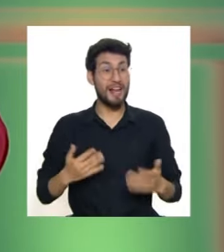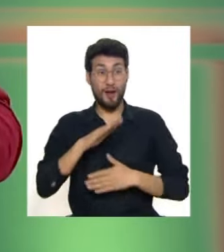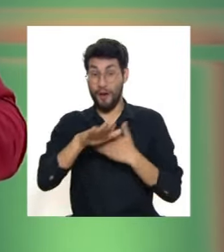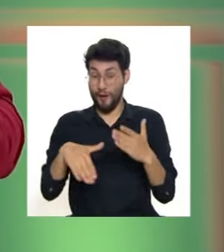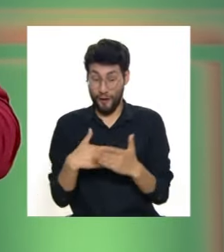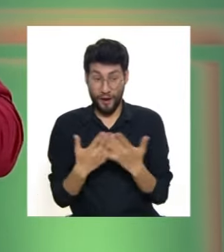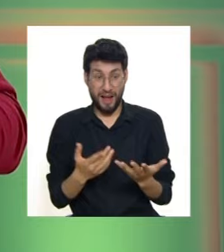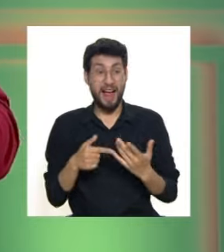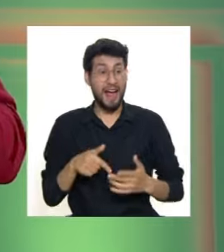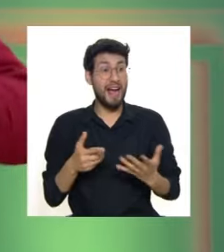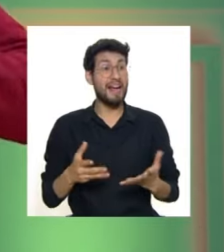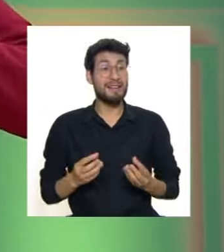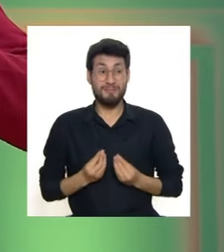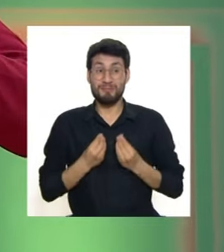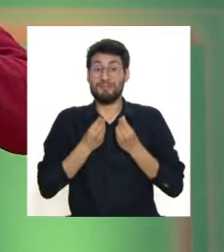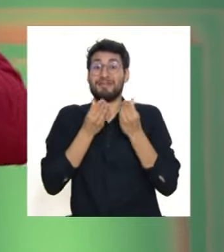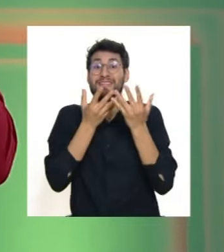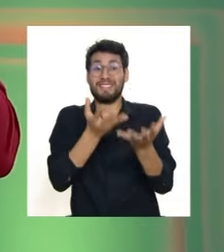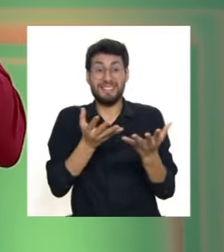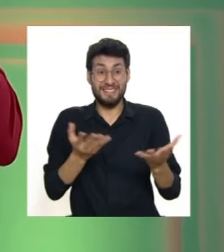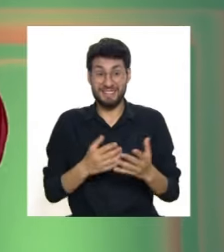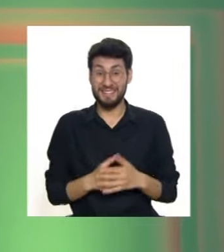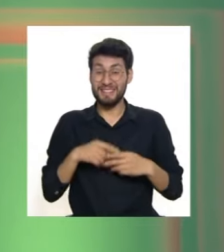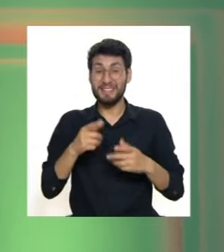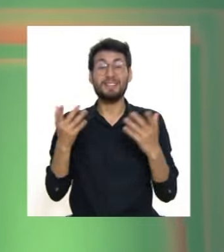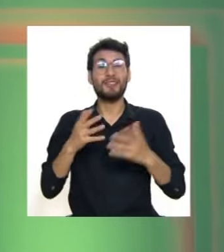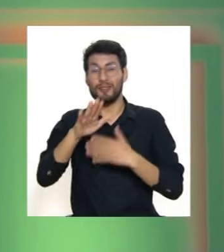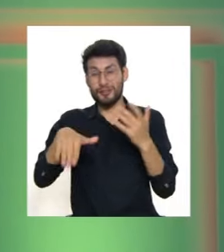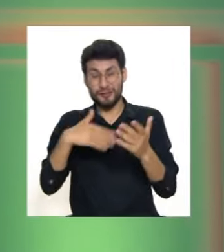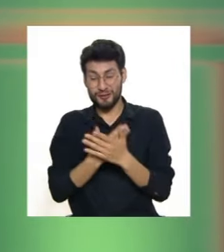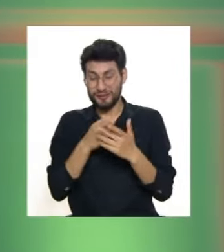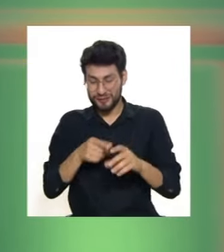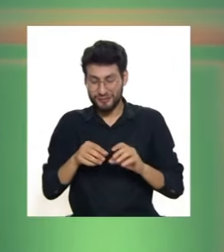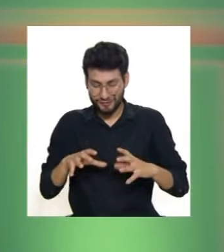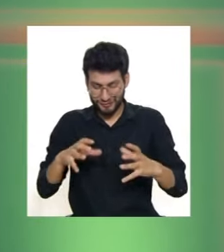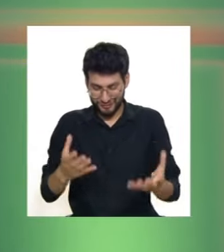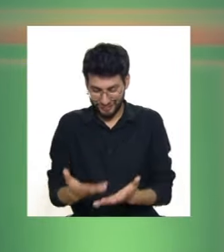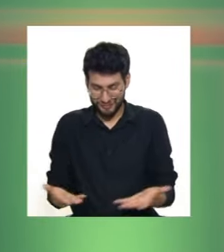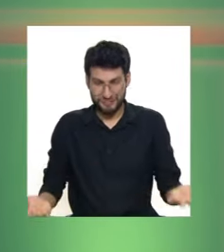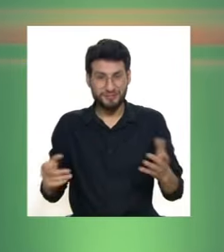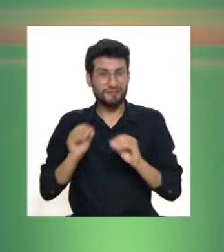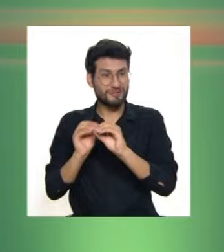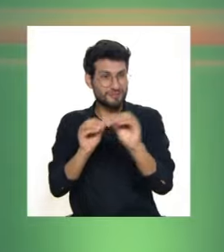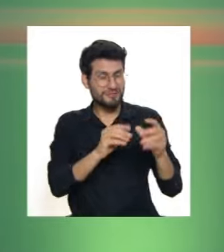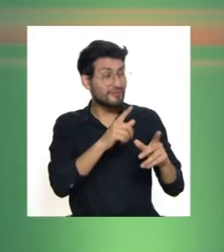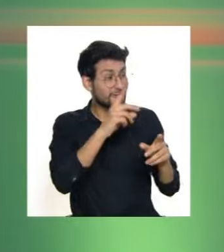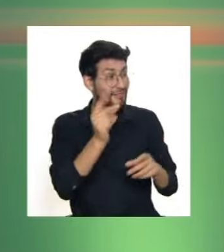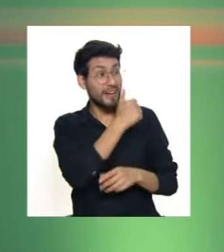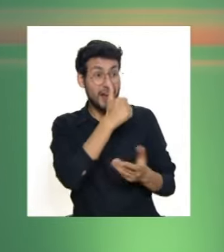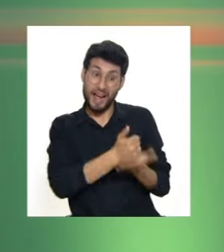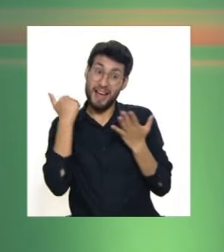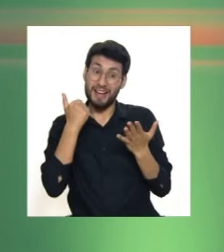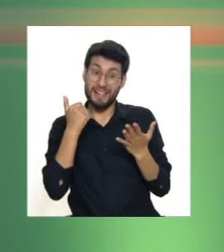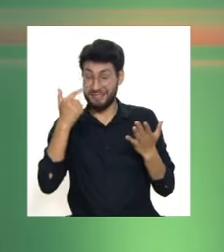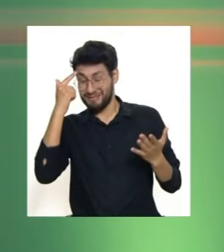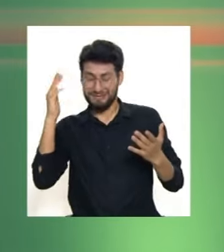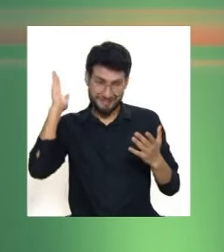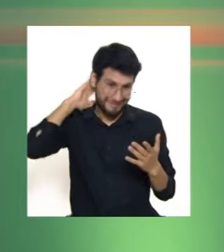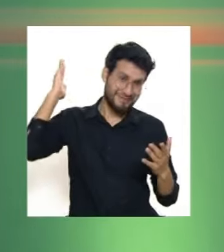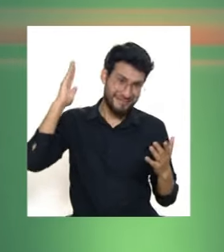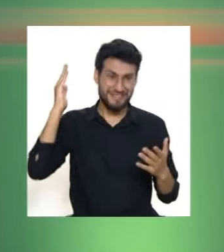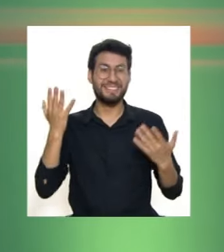todo eso lo transmiten o lo traspasan a todos los ayúdame. Ay, yo también voy a... ¿Qué